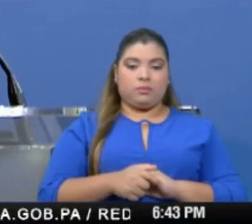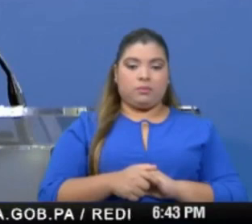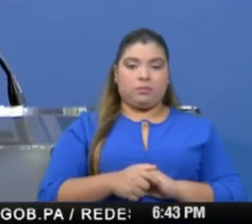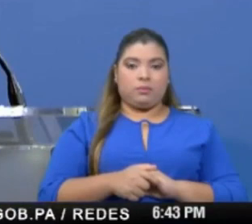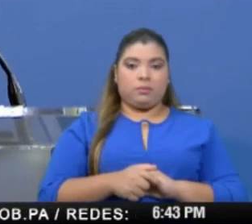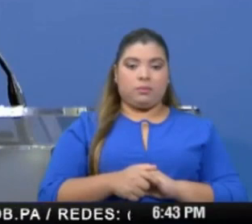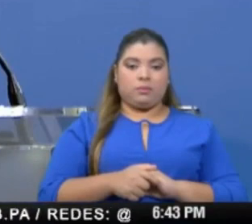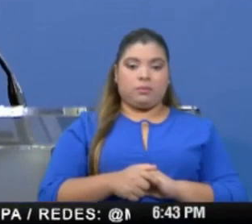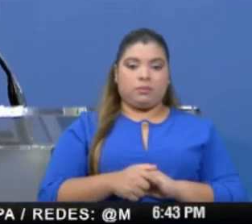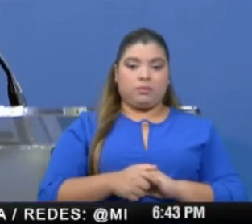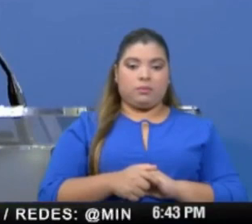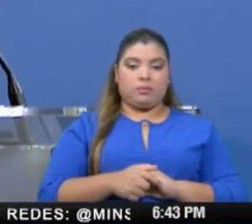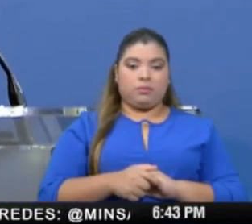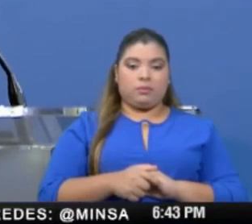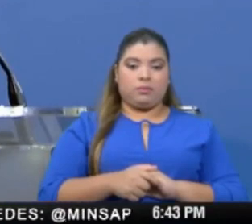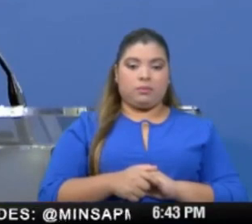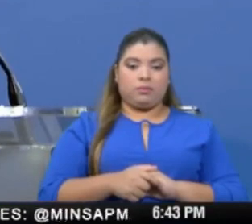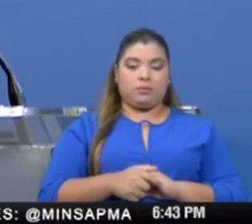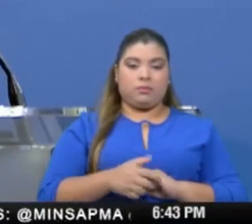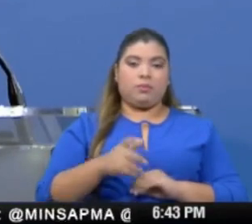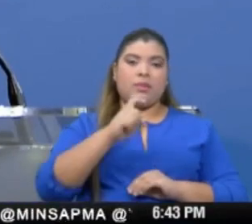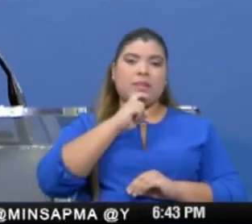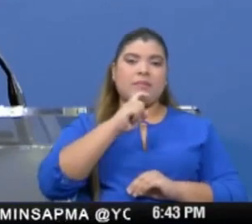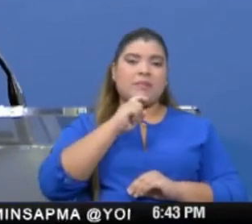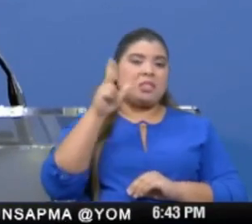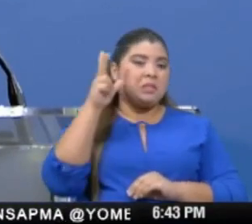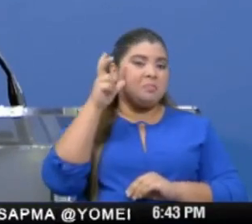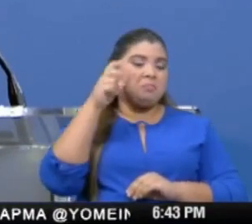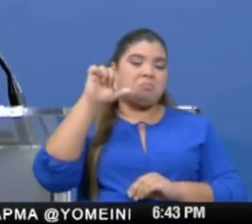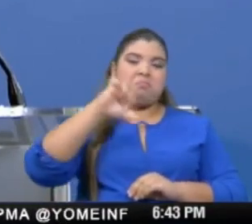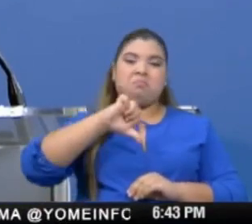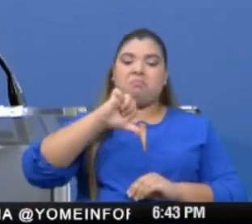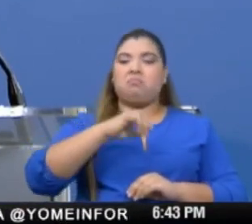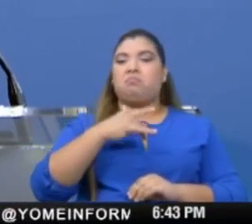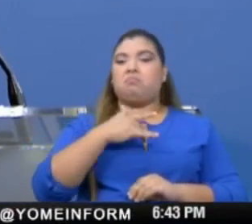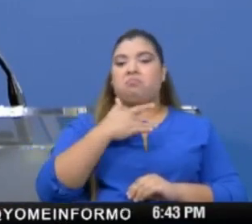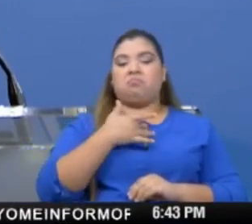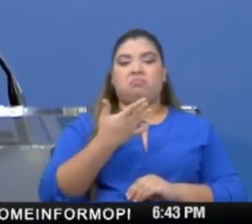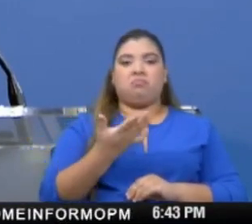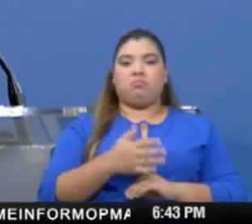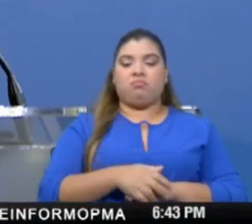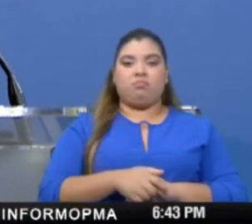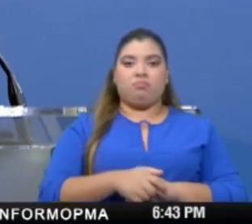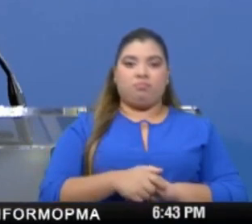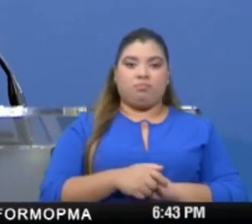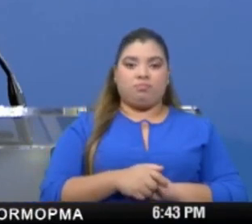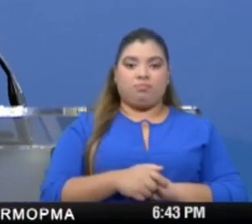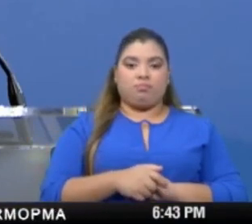Bueno, seguimos presentando problemas con el audio. Tenemos el de Virna, señor director.